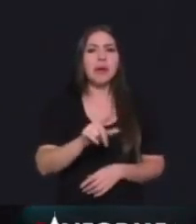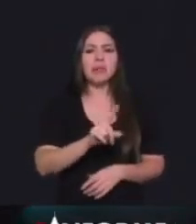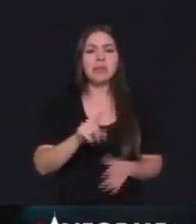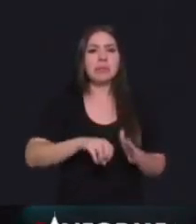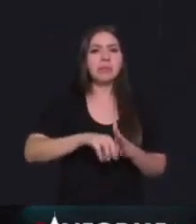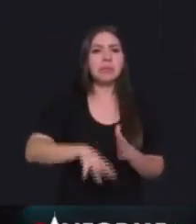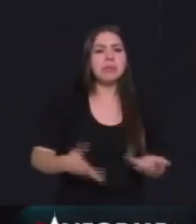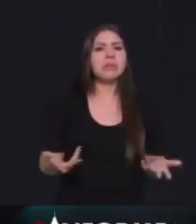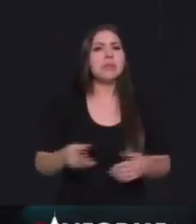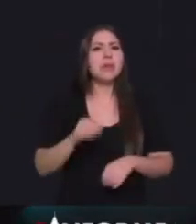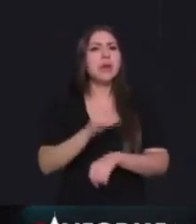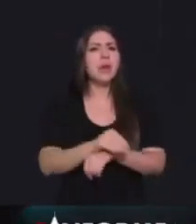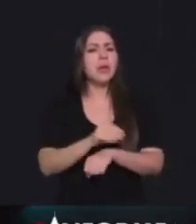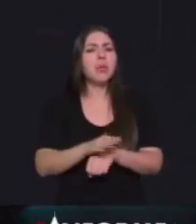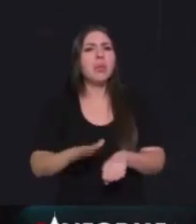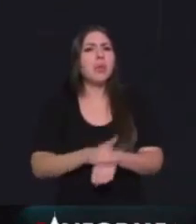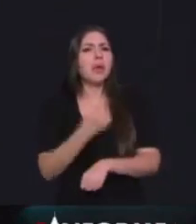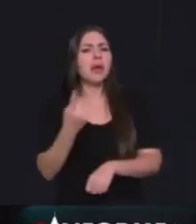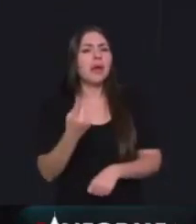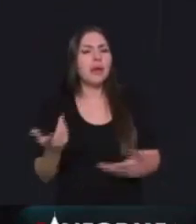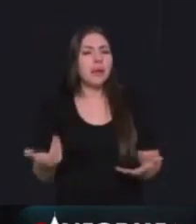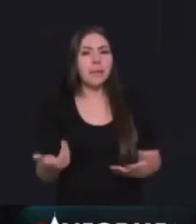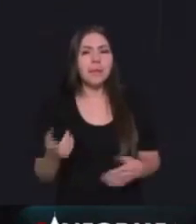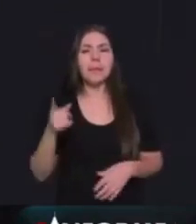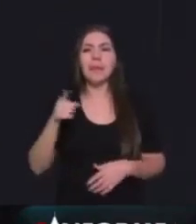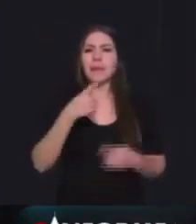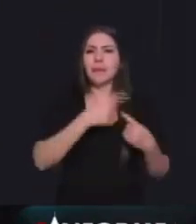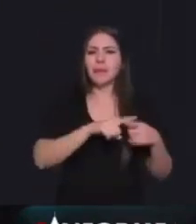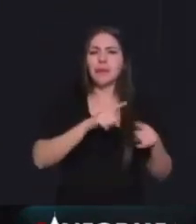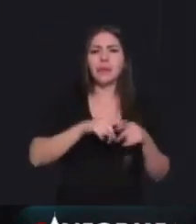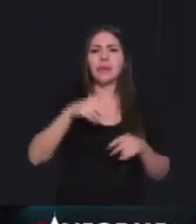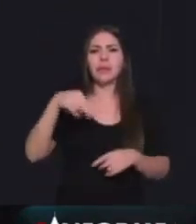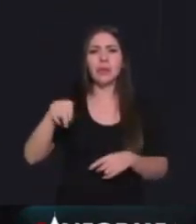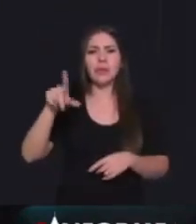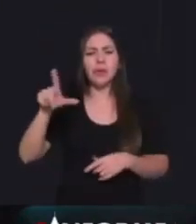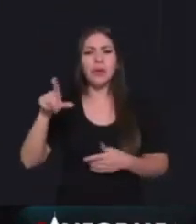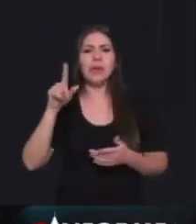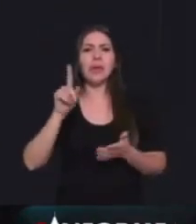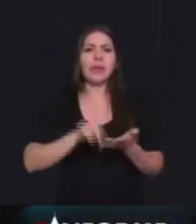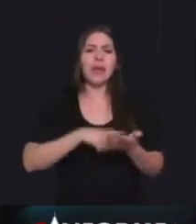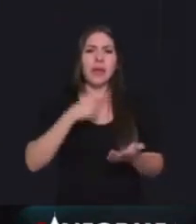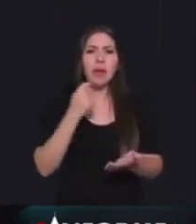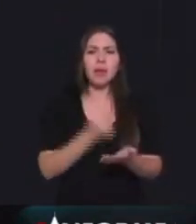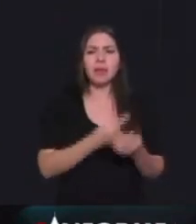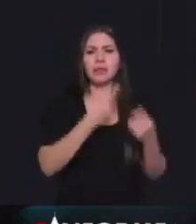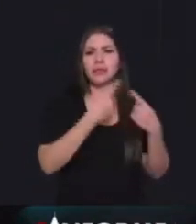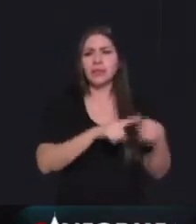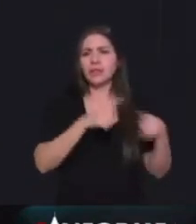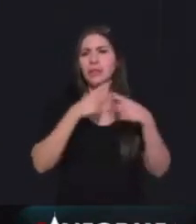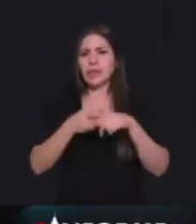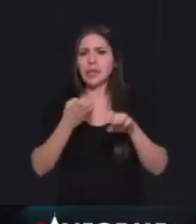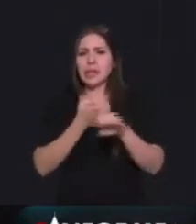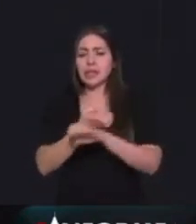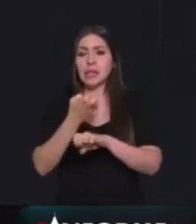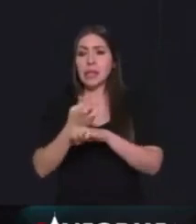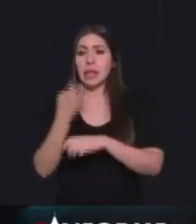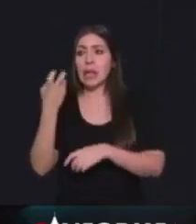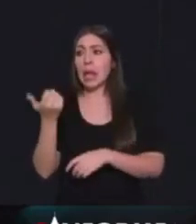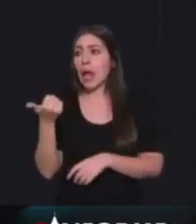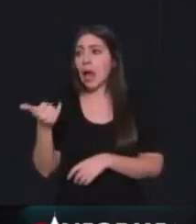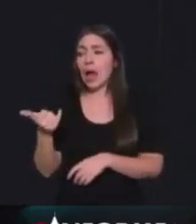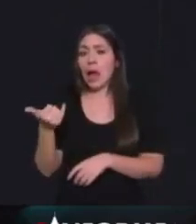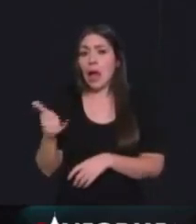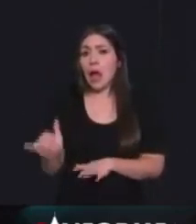estamos hablando de Veracruz, Nuevo León, Tamaulipas, muchísimas partes del país. Es algo que no se puede quedar así y creo que tiene que